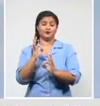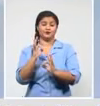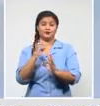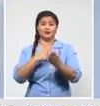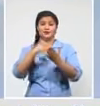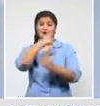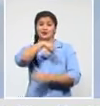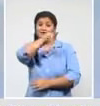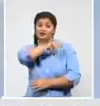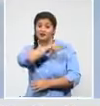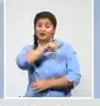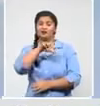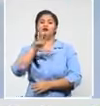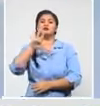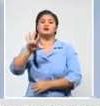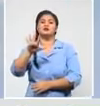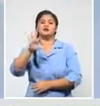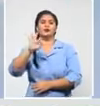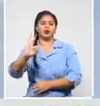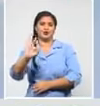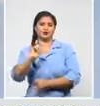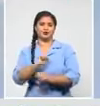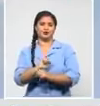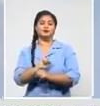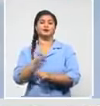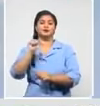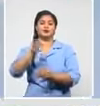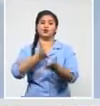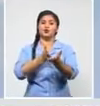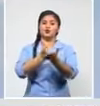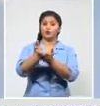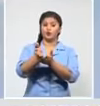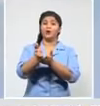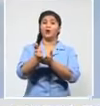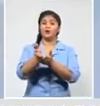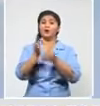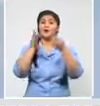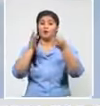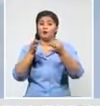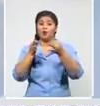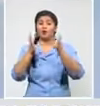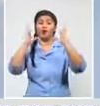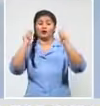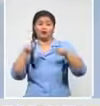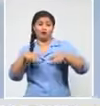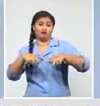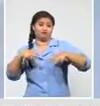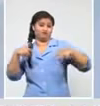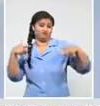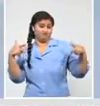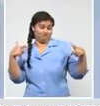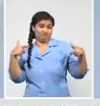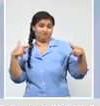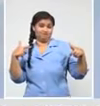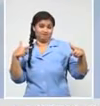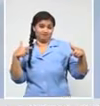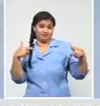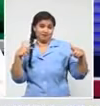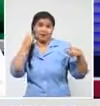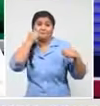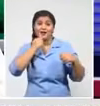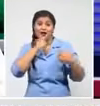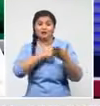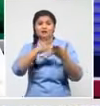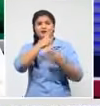la semana anterior. O sea, mantenemos un número importante de casos importados. Sin embargo, cuando